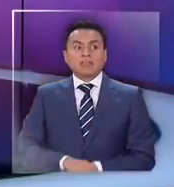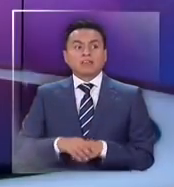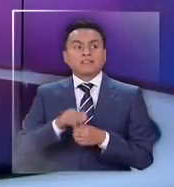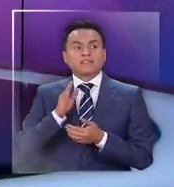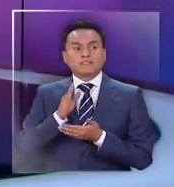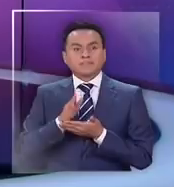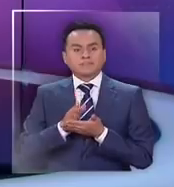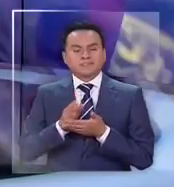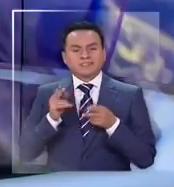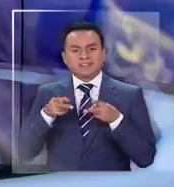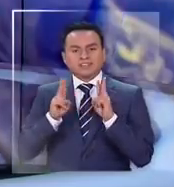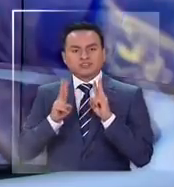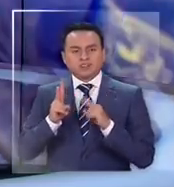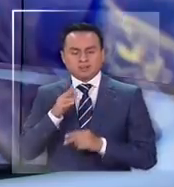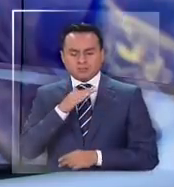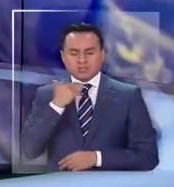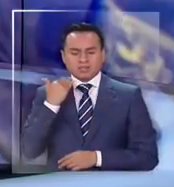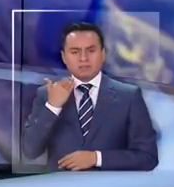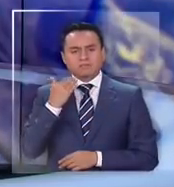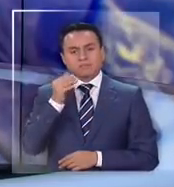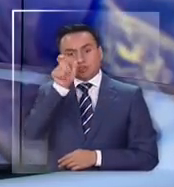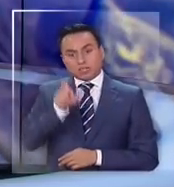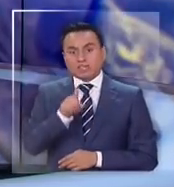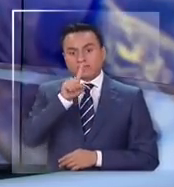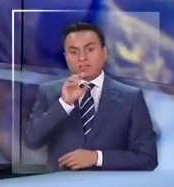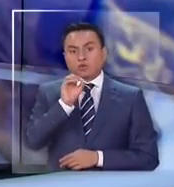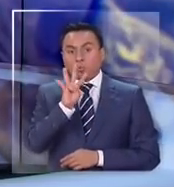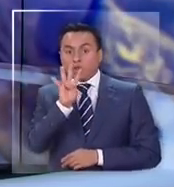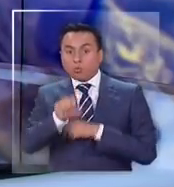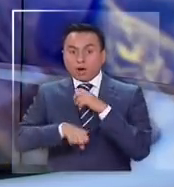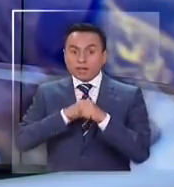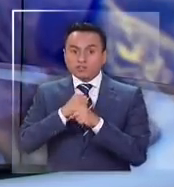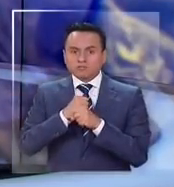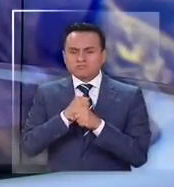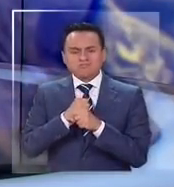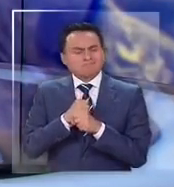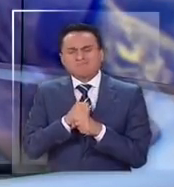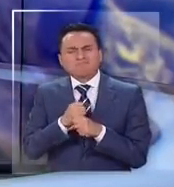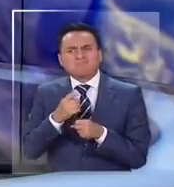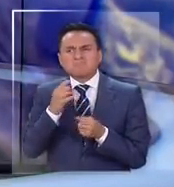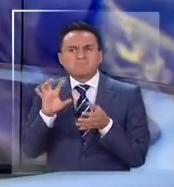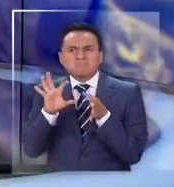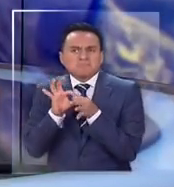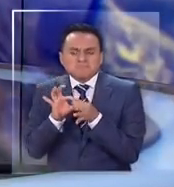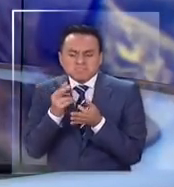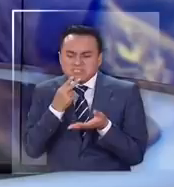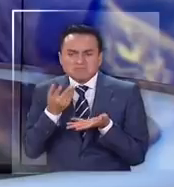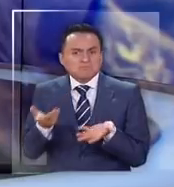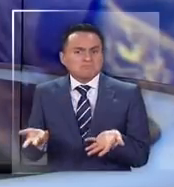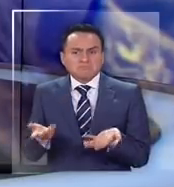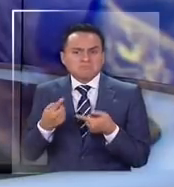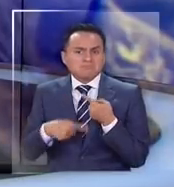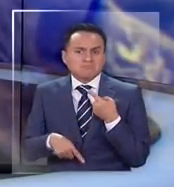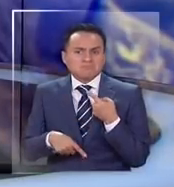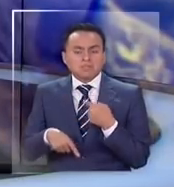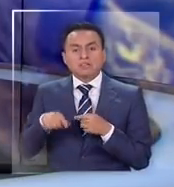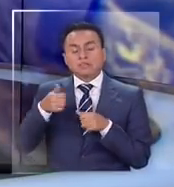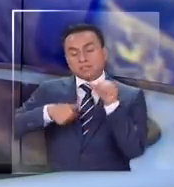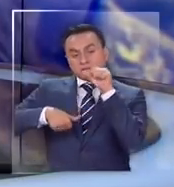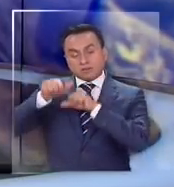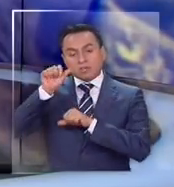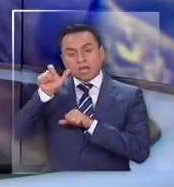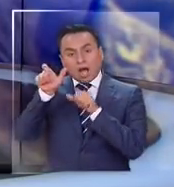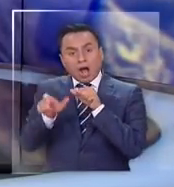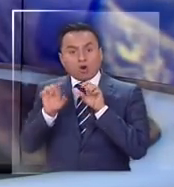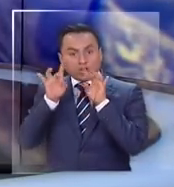¿Debe tener derecho a morir una persona de 104 años que ya no le encuentra sentido a seguir viviendo? Bueno, un científico